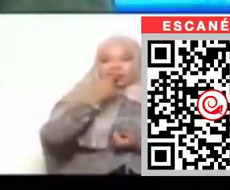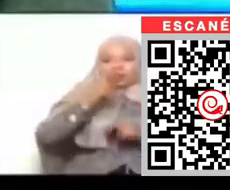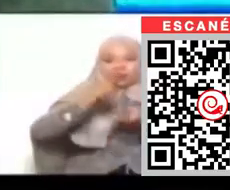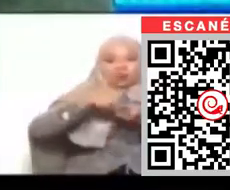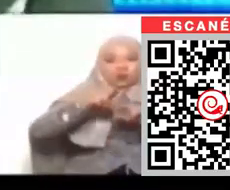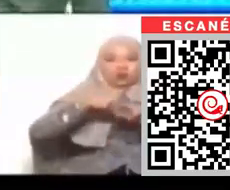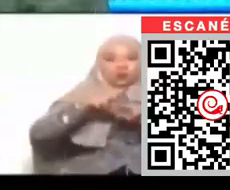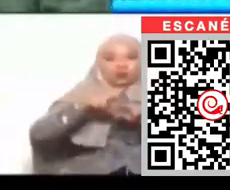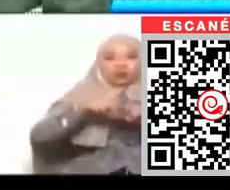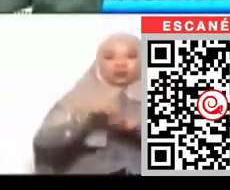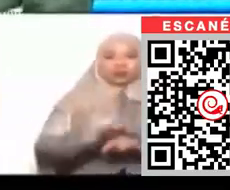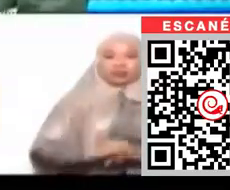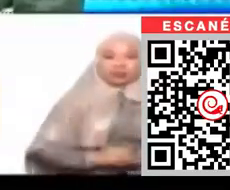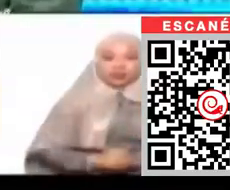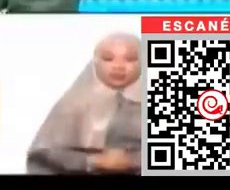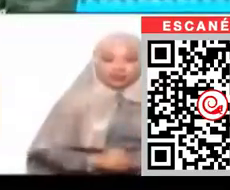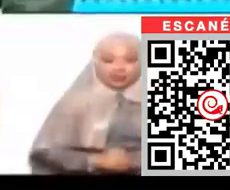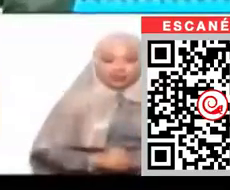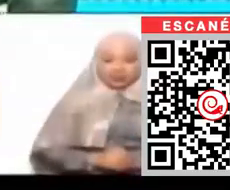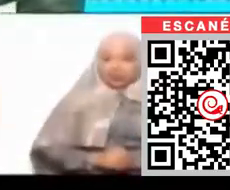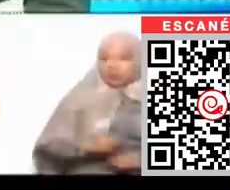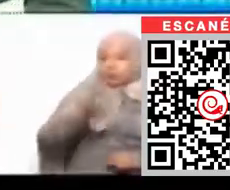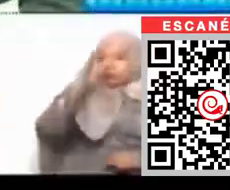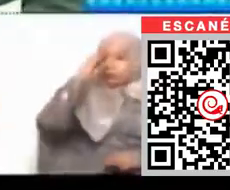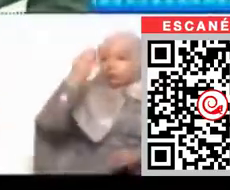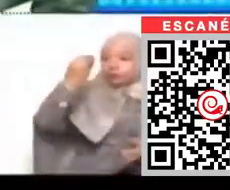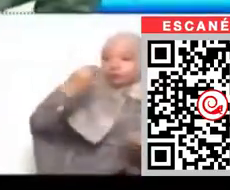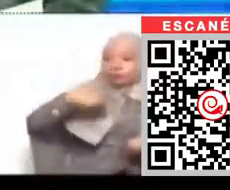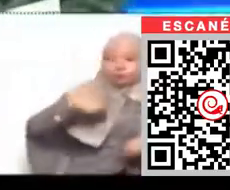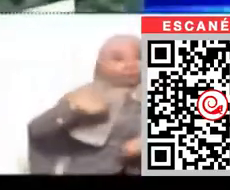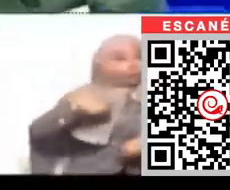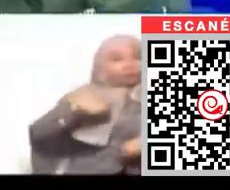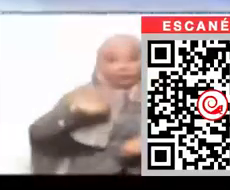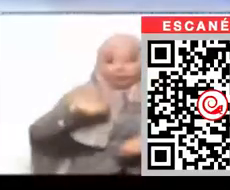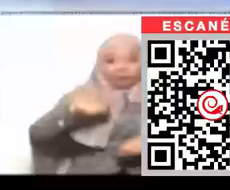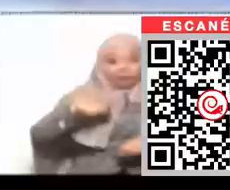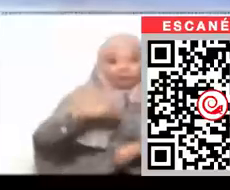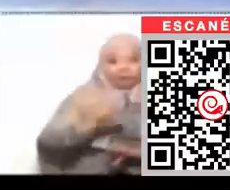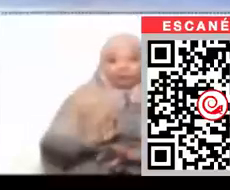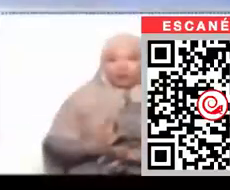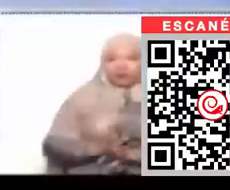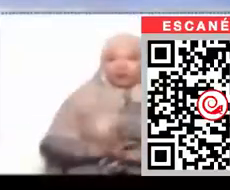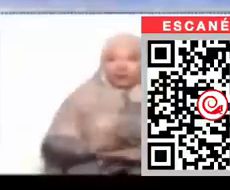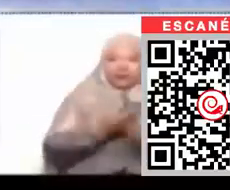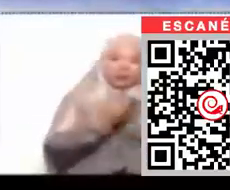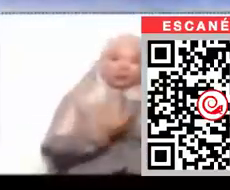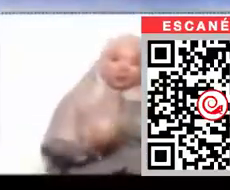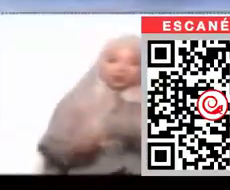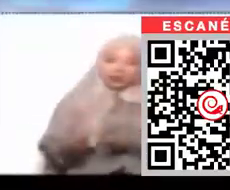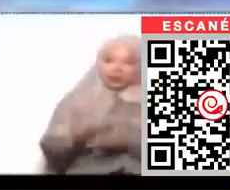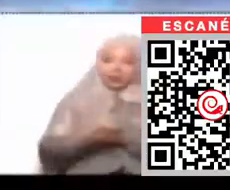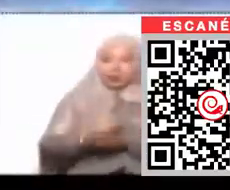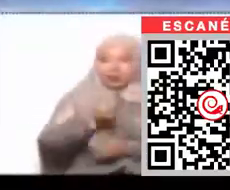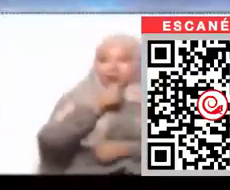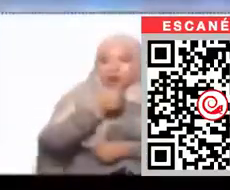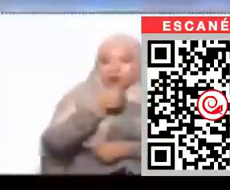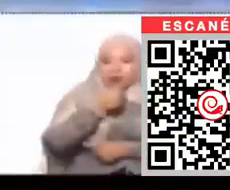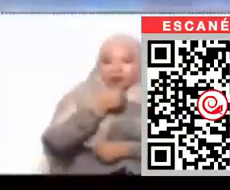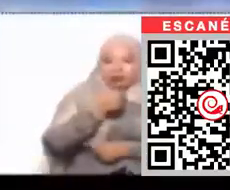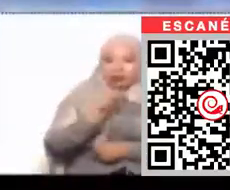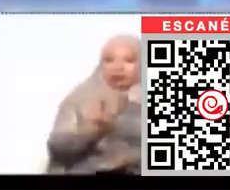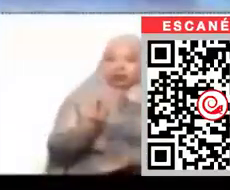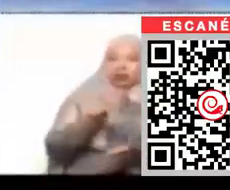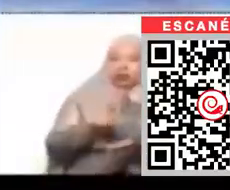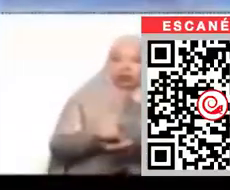y negro con verde. Y no nos pusimos de acuerdo. Ah, no. Bueno, bienvenido, Miguel Ángel. Un gran abrazo. Gustó mucho tu set cuando estuvimos